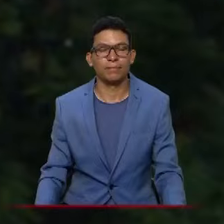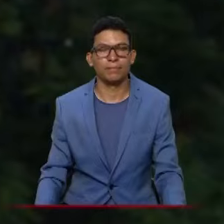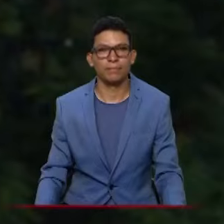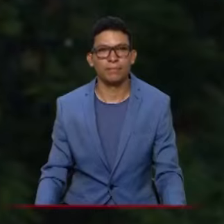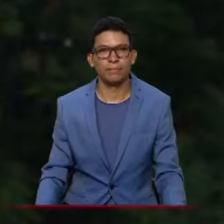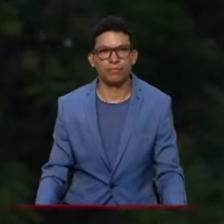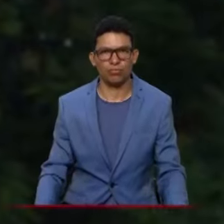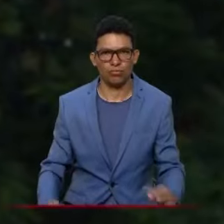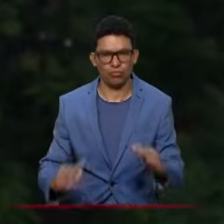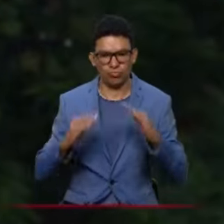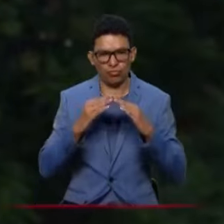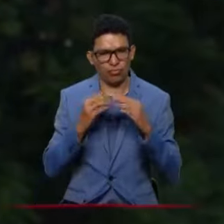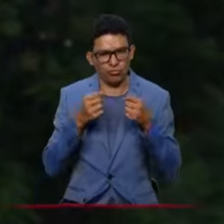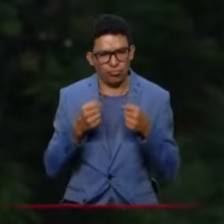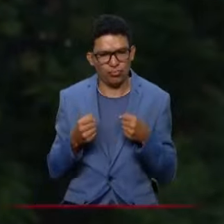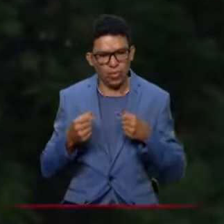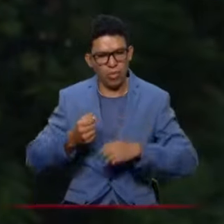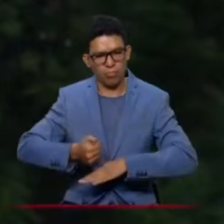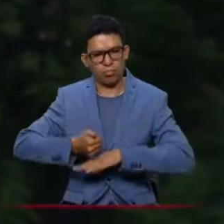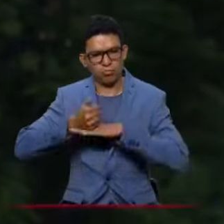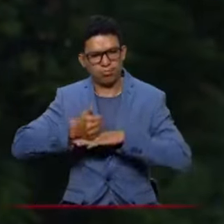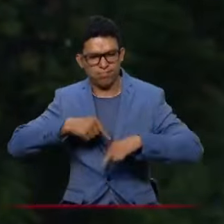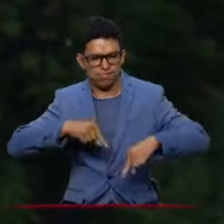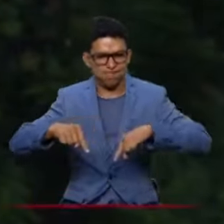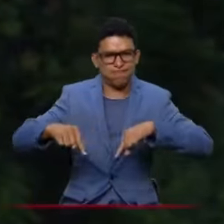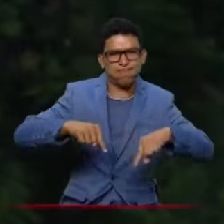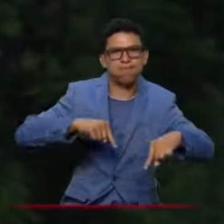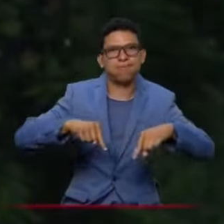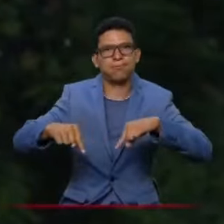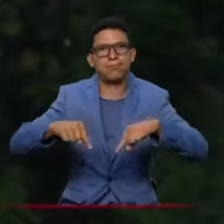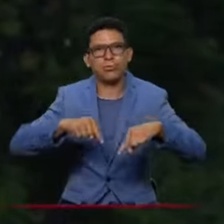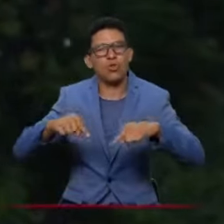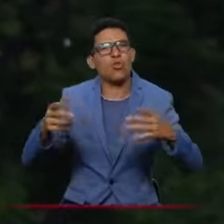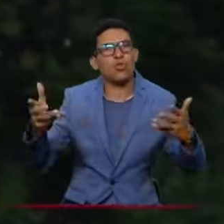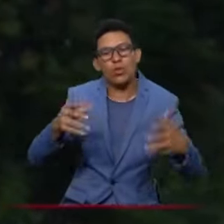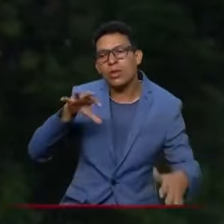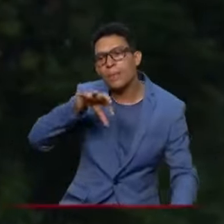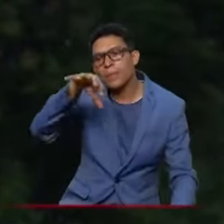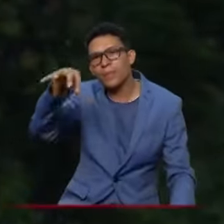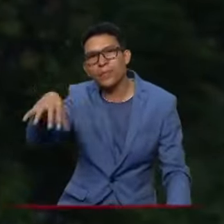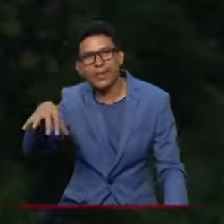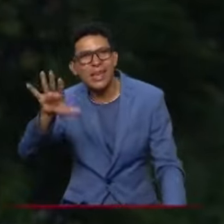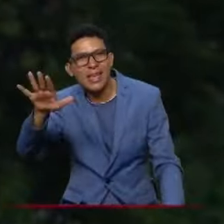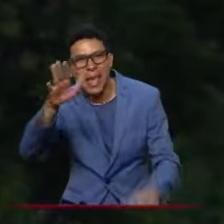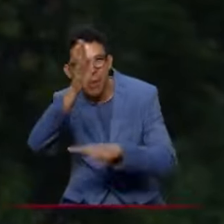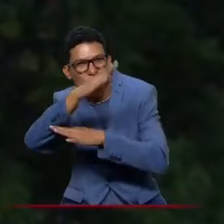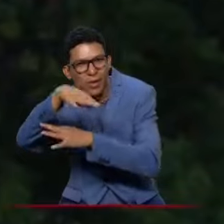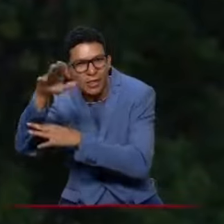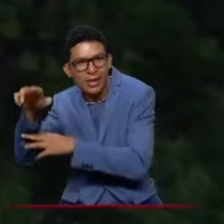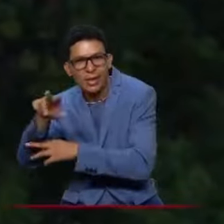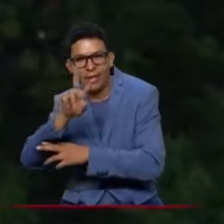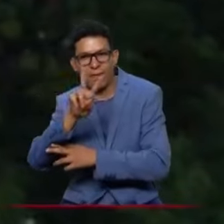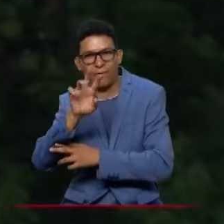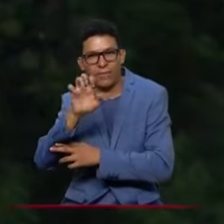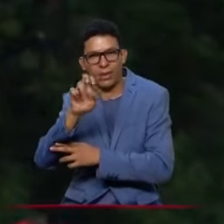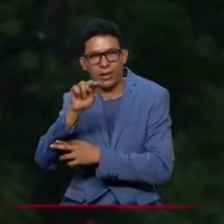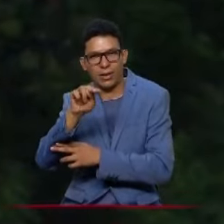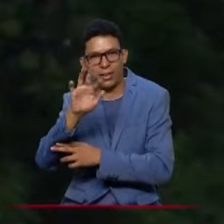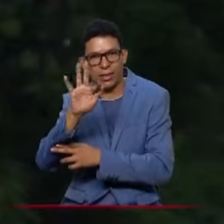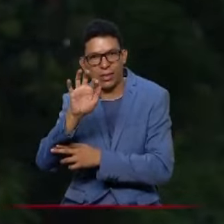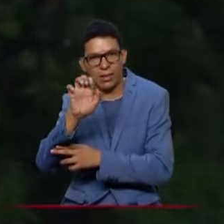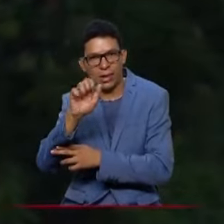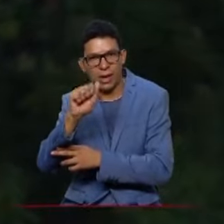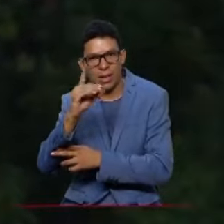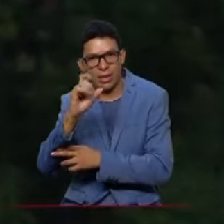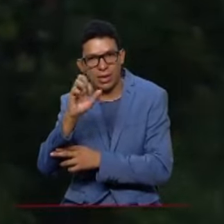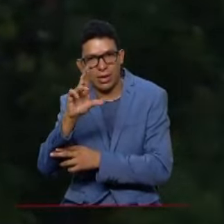El puesto de mando unificado seguirá establecido en el sector alto de Venteaderos, donde el cuerpo de bomberos seguirá adelantando